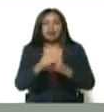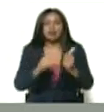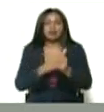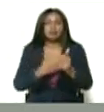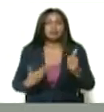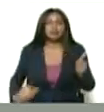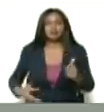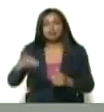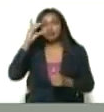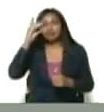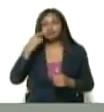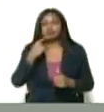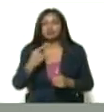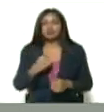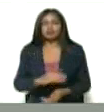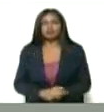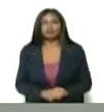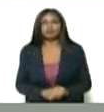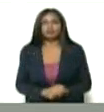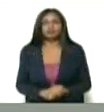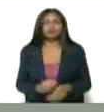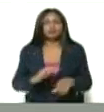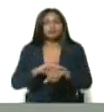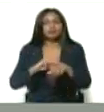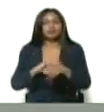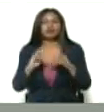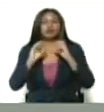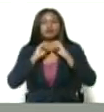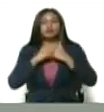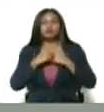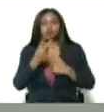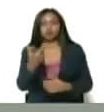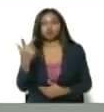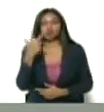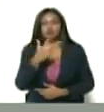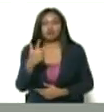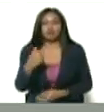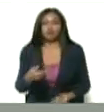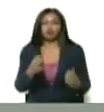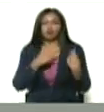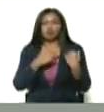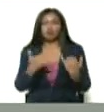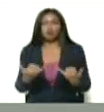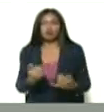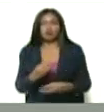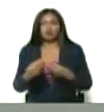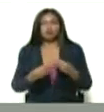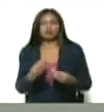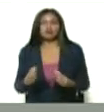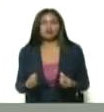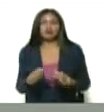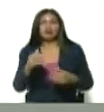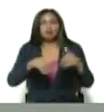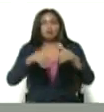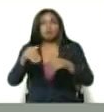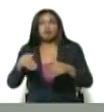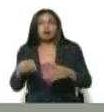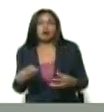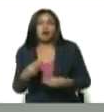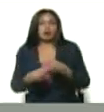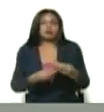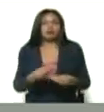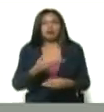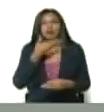vicepresidenta Delcy, al ministro Aristóbulo y tú, ustedes tres encargados para hacer esta encuesta y tomar la